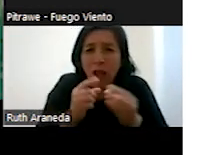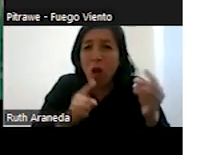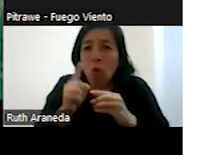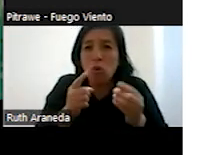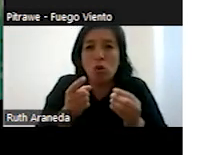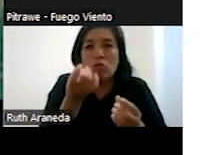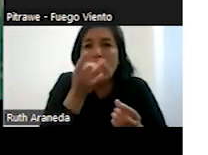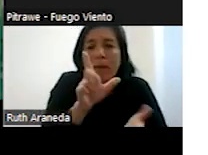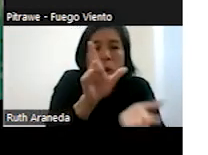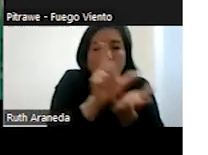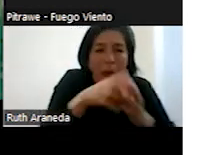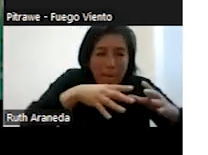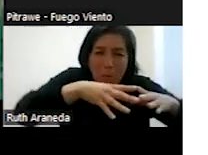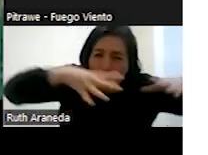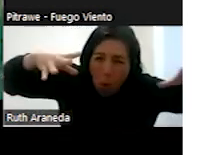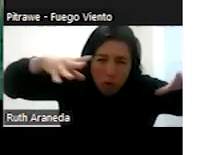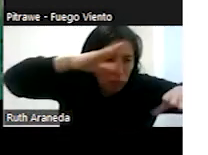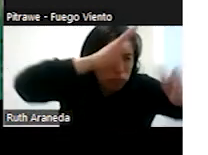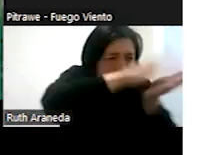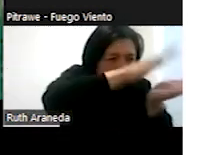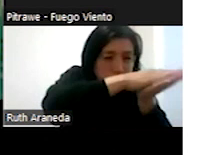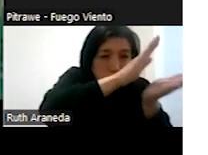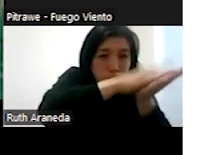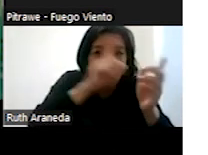y se pueden ver desde grandes distancias.